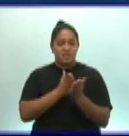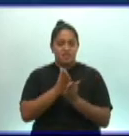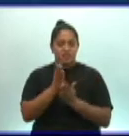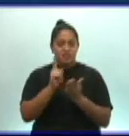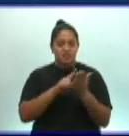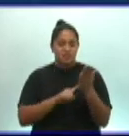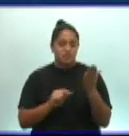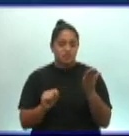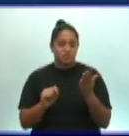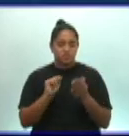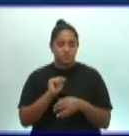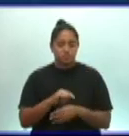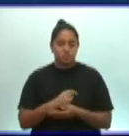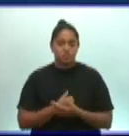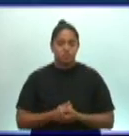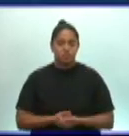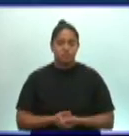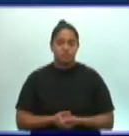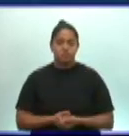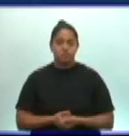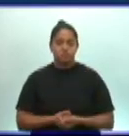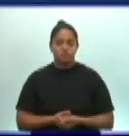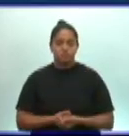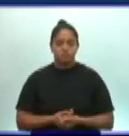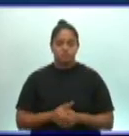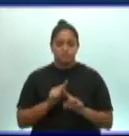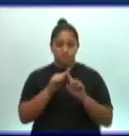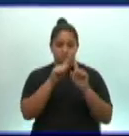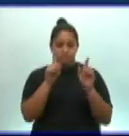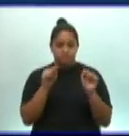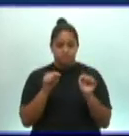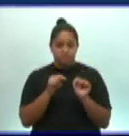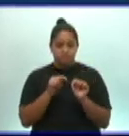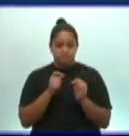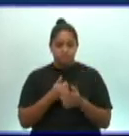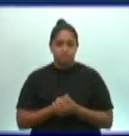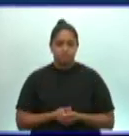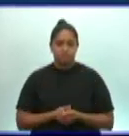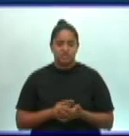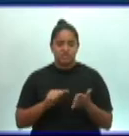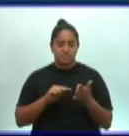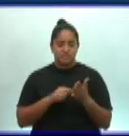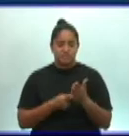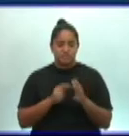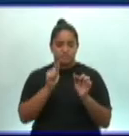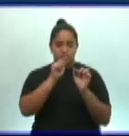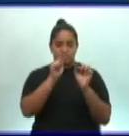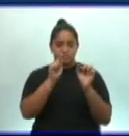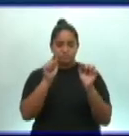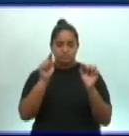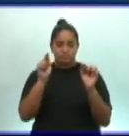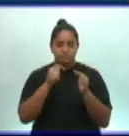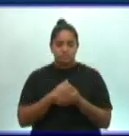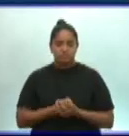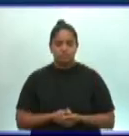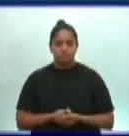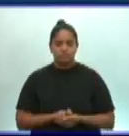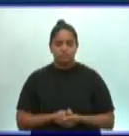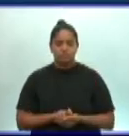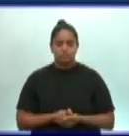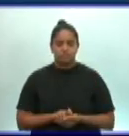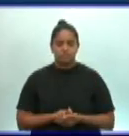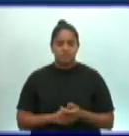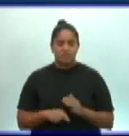un espacio determinado hasta esa región en la que ahí está marcada con líneas discontinuas. La regla de la mano